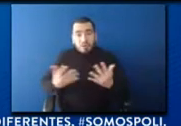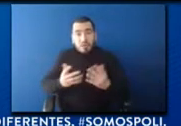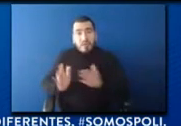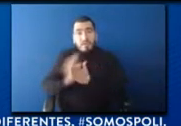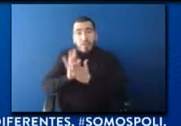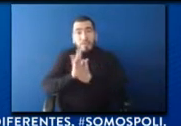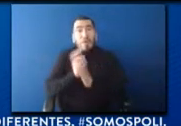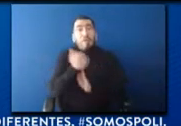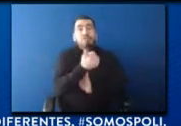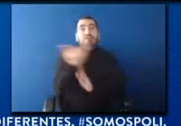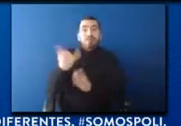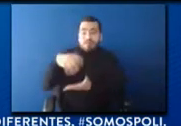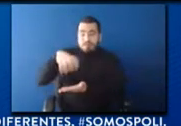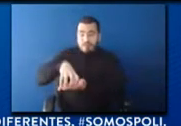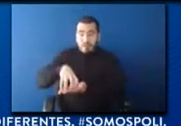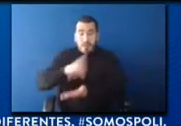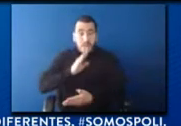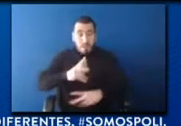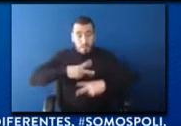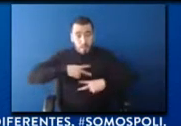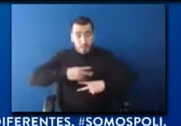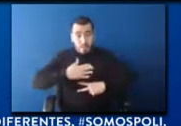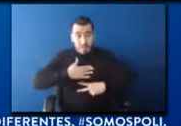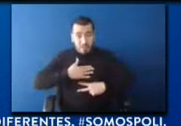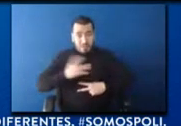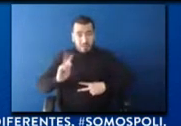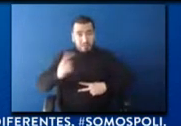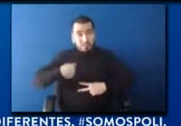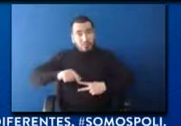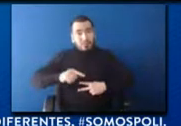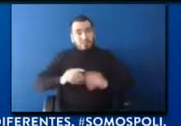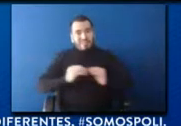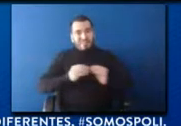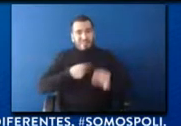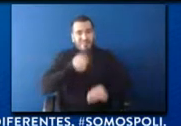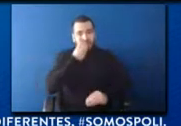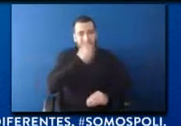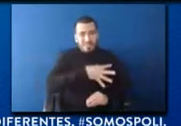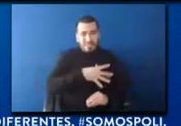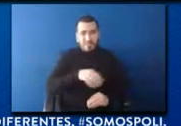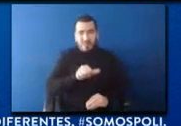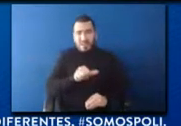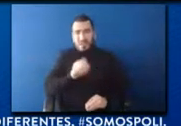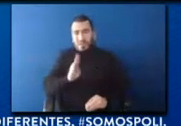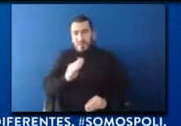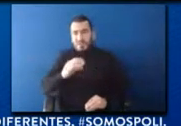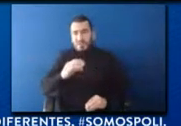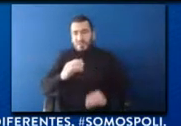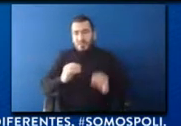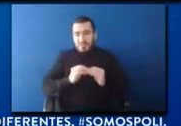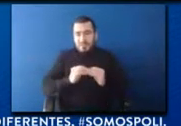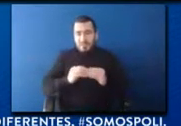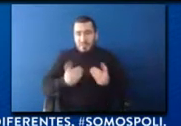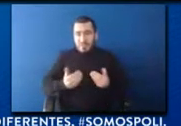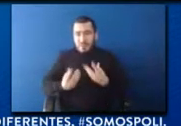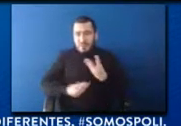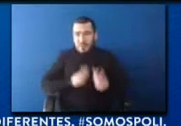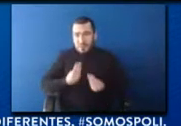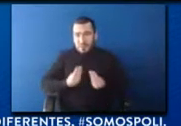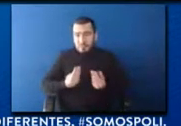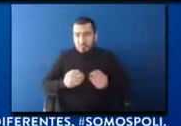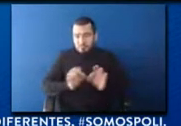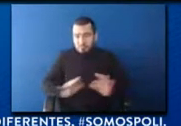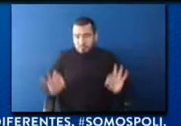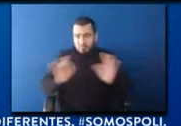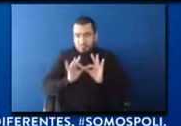es solamente de un agente. Es que a mí no me sirve por A, por B, por C. Todo este mundo de entrada de nuevos jugadores y de